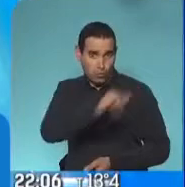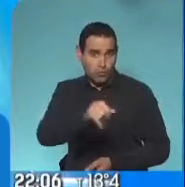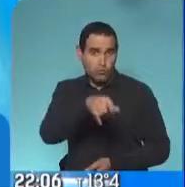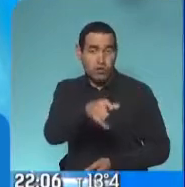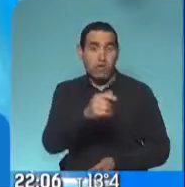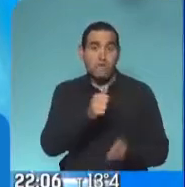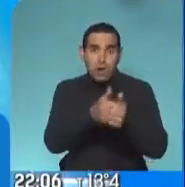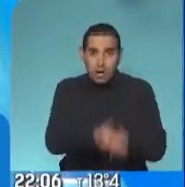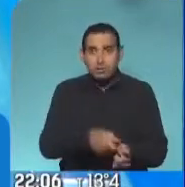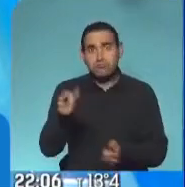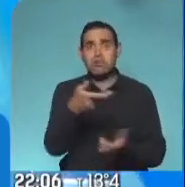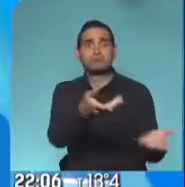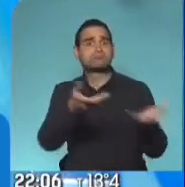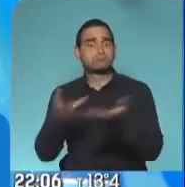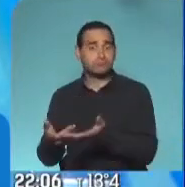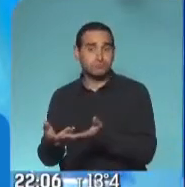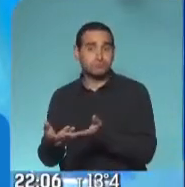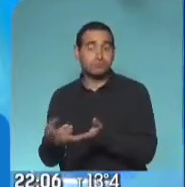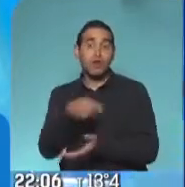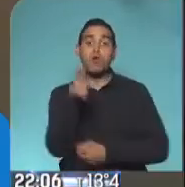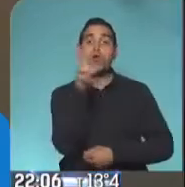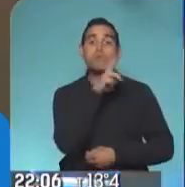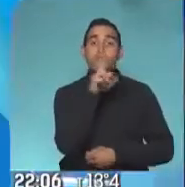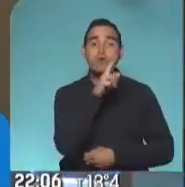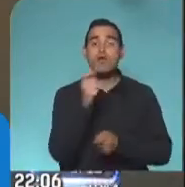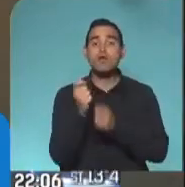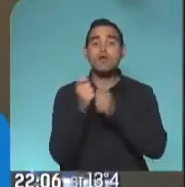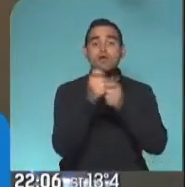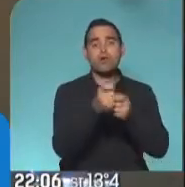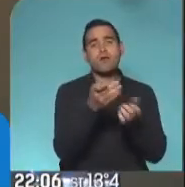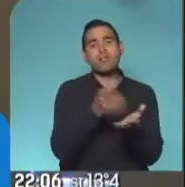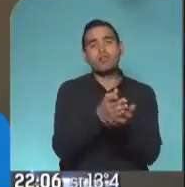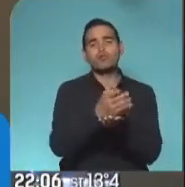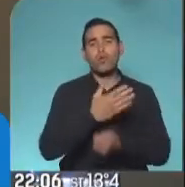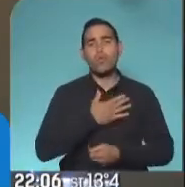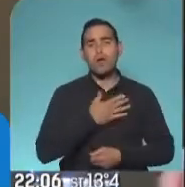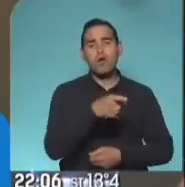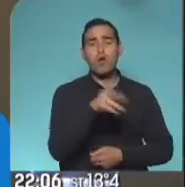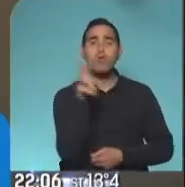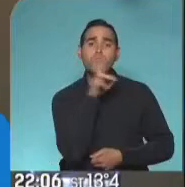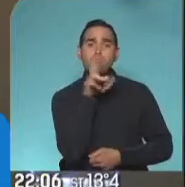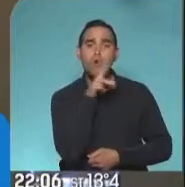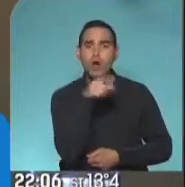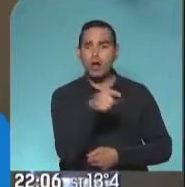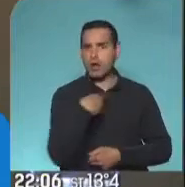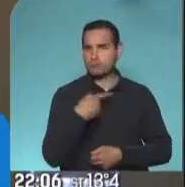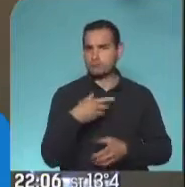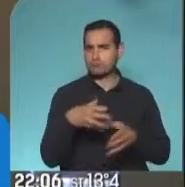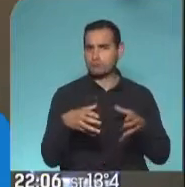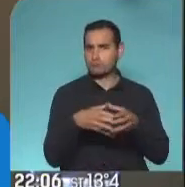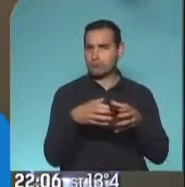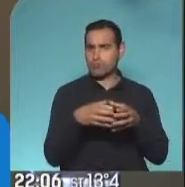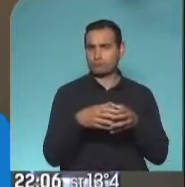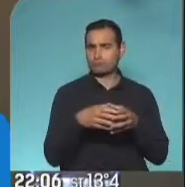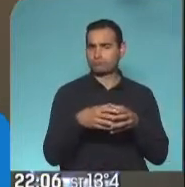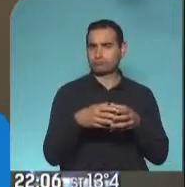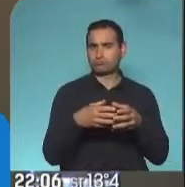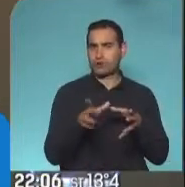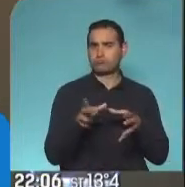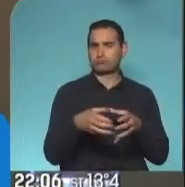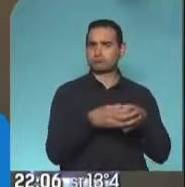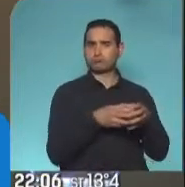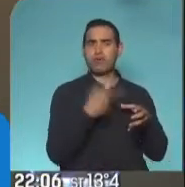como la funcionaria a cargo del área de derechos humanos a una mujer muy conservadora, esta que decía que había que tener por un lado